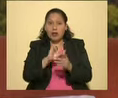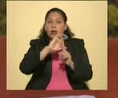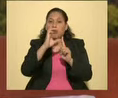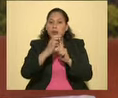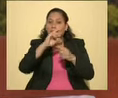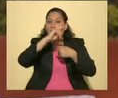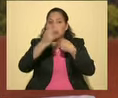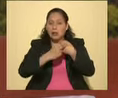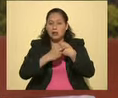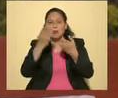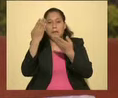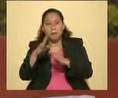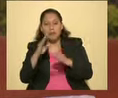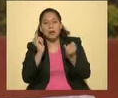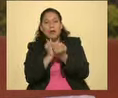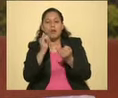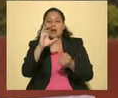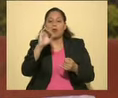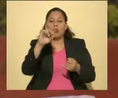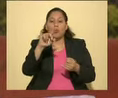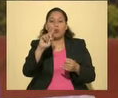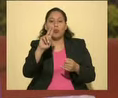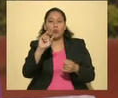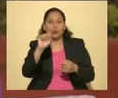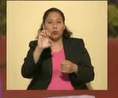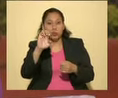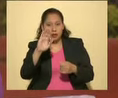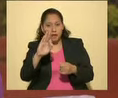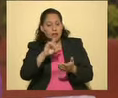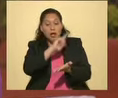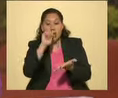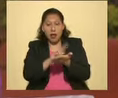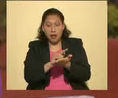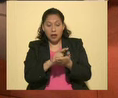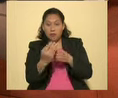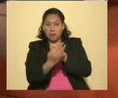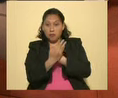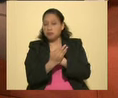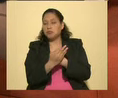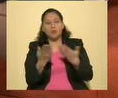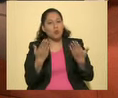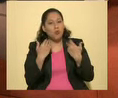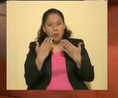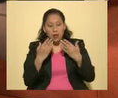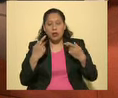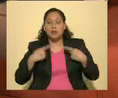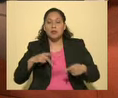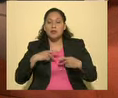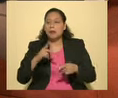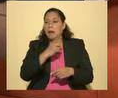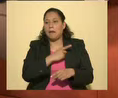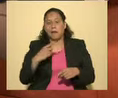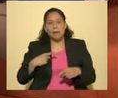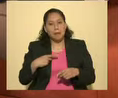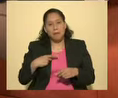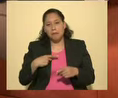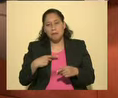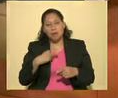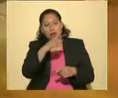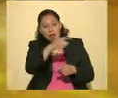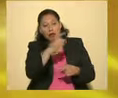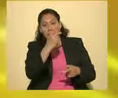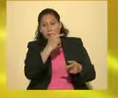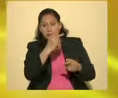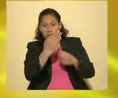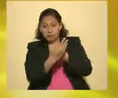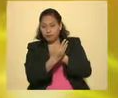Nacional Bancaria y de Valores o la Condufcef, no lo hay. No hay una ley que proteja en ese sentido a quienes utilicen estas reparadoras de crédito, pero